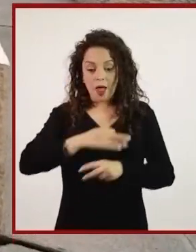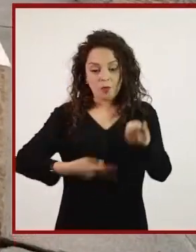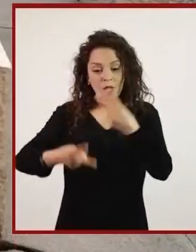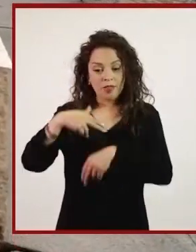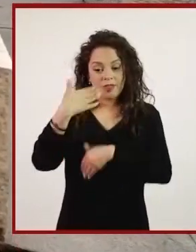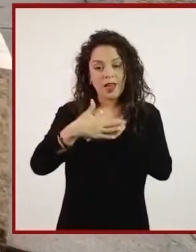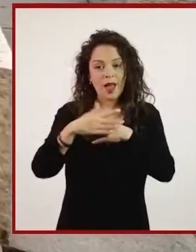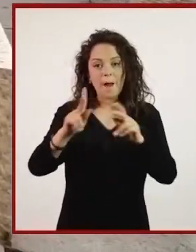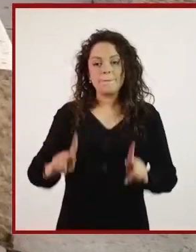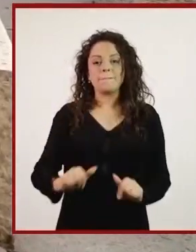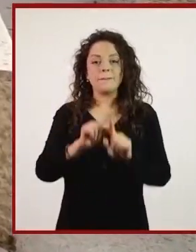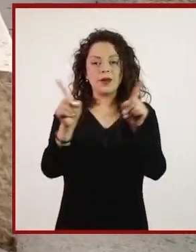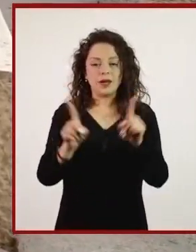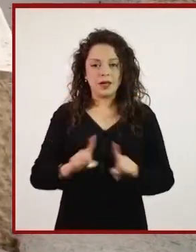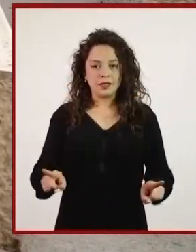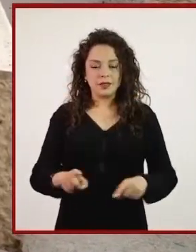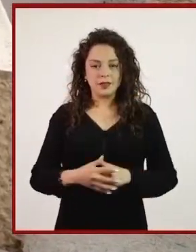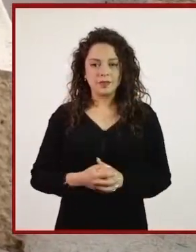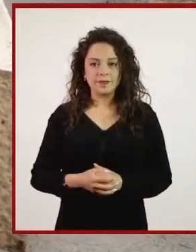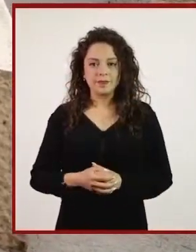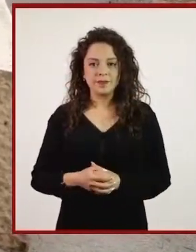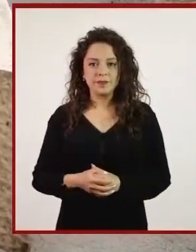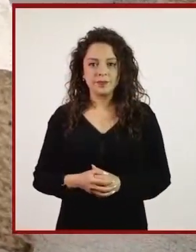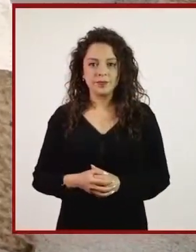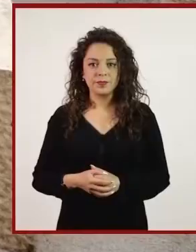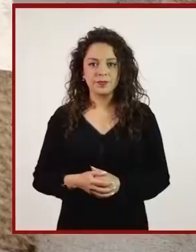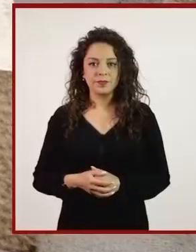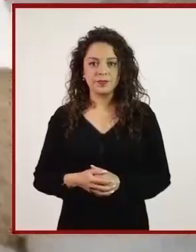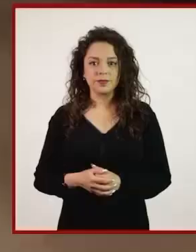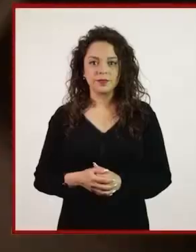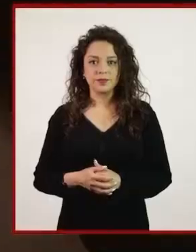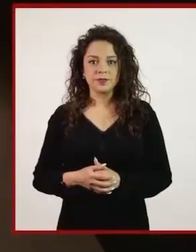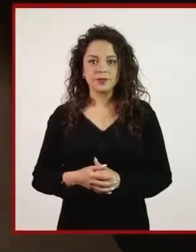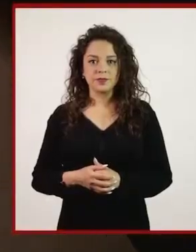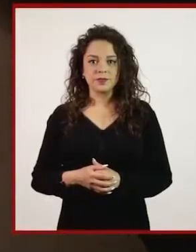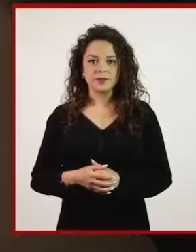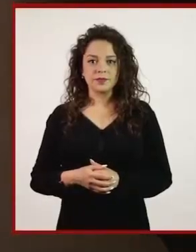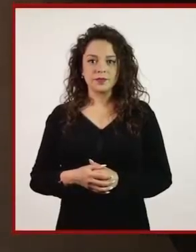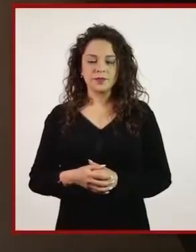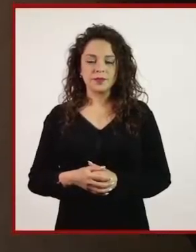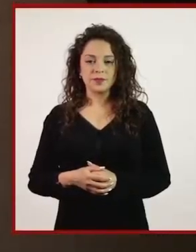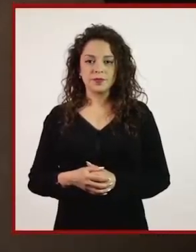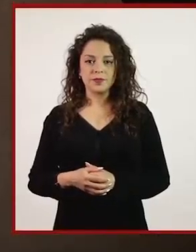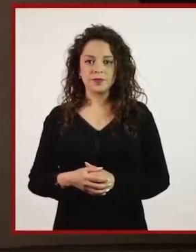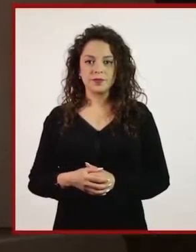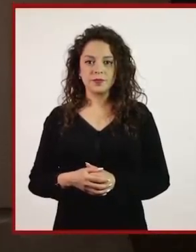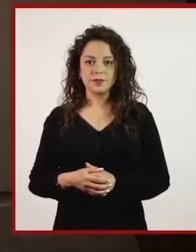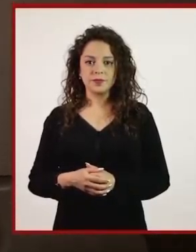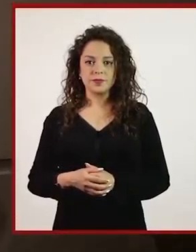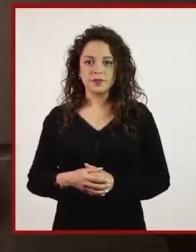observación que motiva. Sin duda, se trata de un diálogo de construcción para la paz.